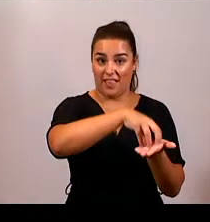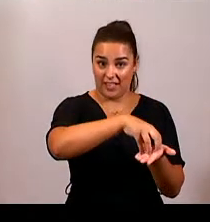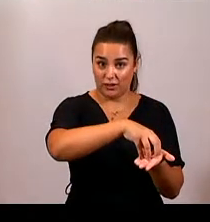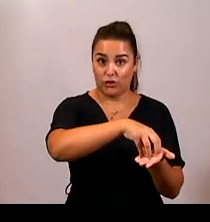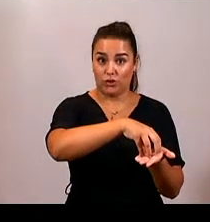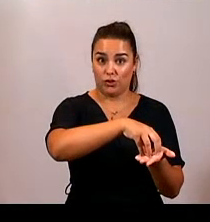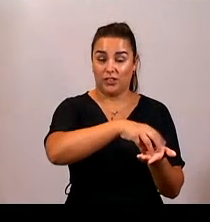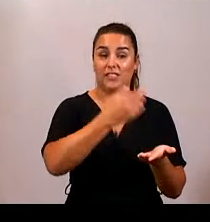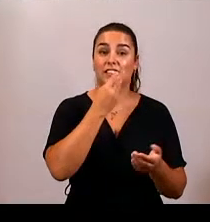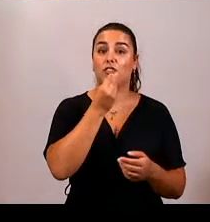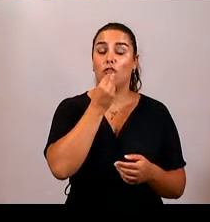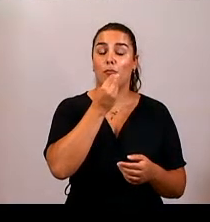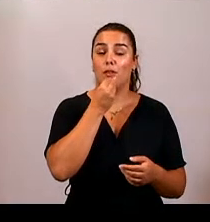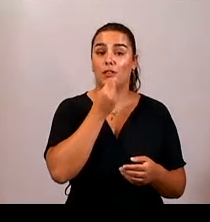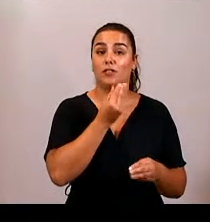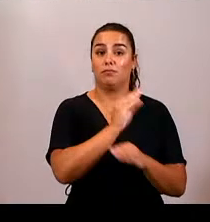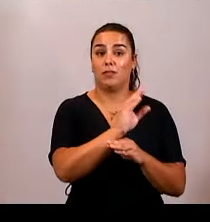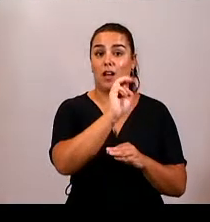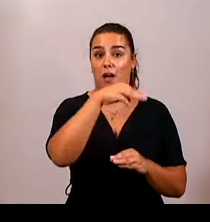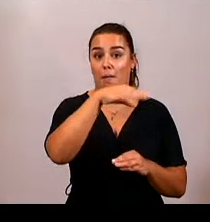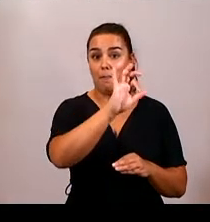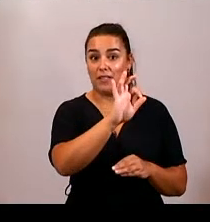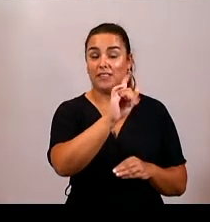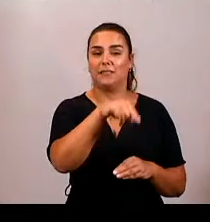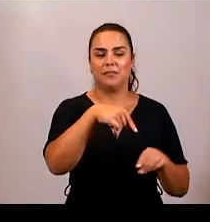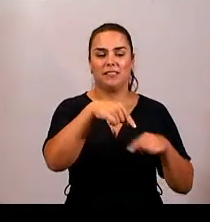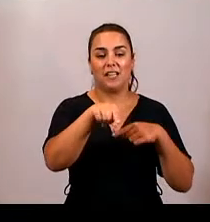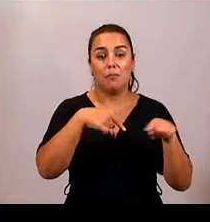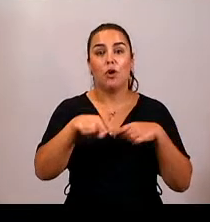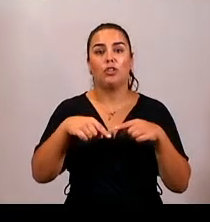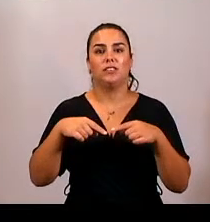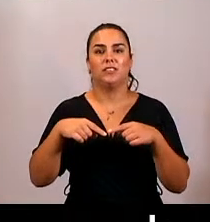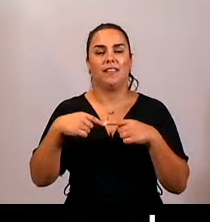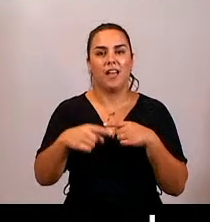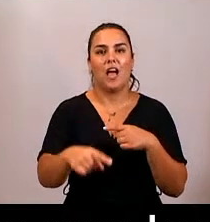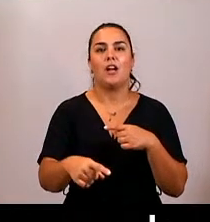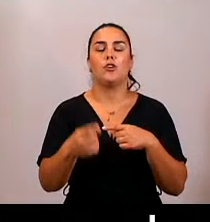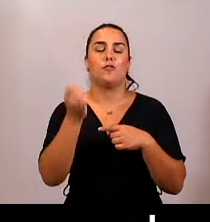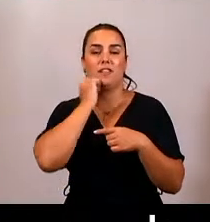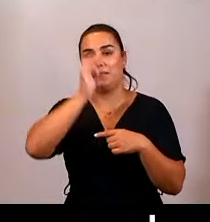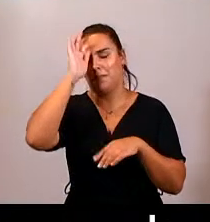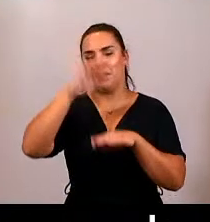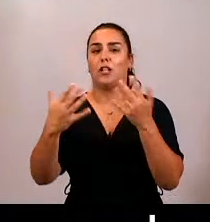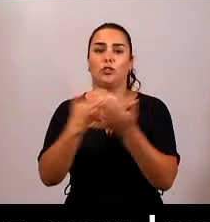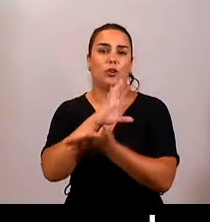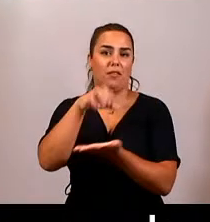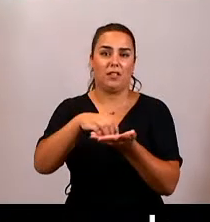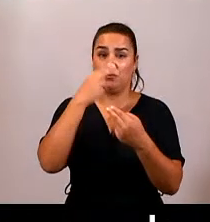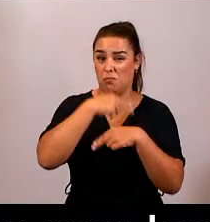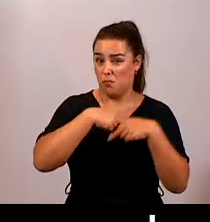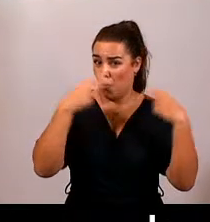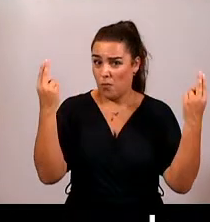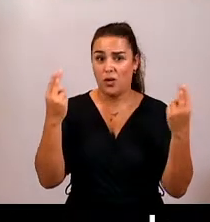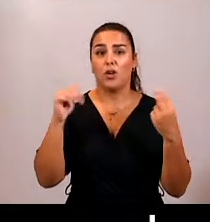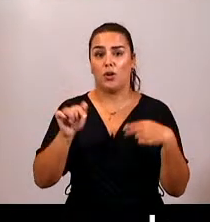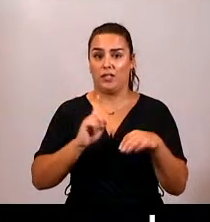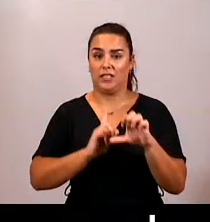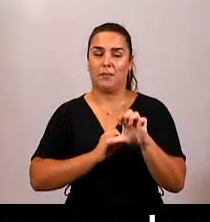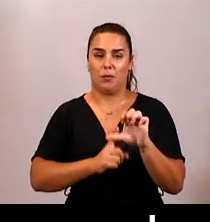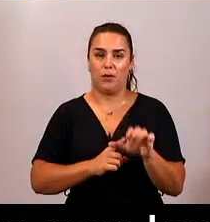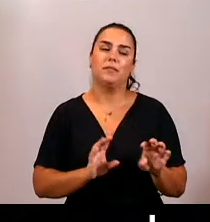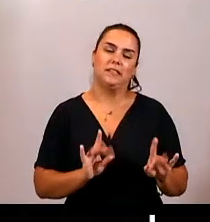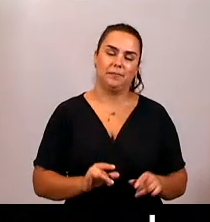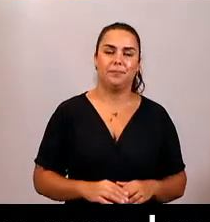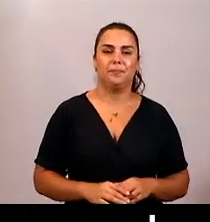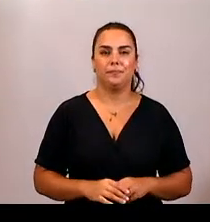cuyos comedores están gestionados por las AMPA y el transporte diario y fin de semana para todos los centros. Para todos los centros. ¿Públicos? Públicos de Extremadura. De Extremadura, eso